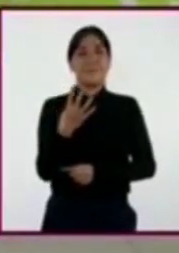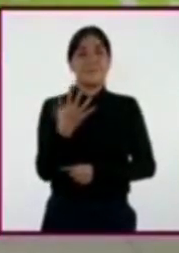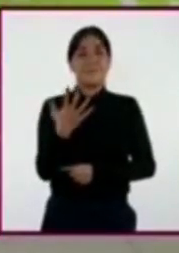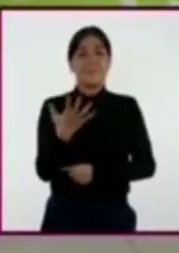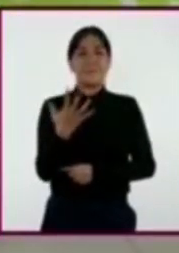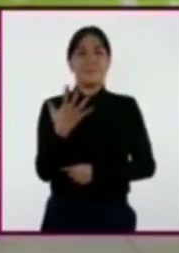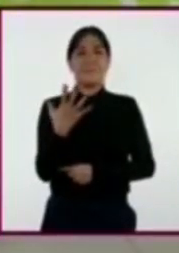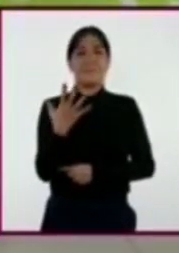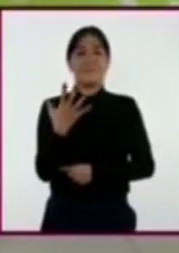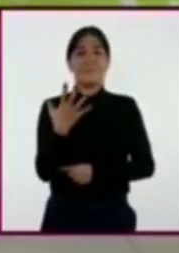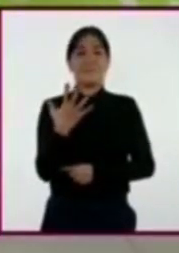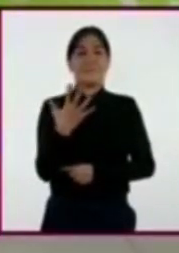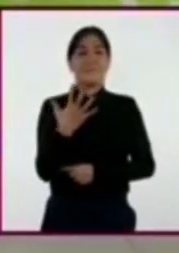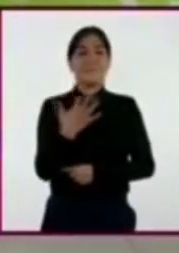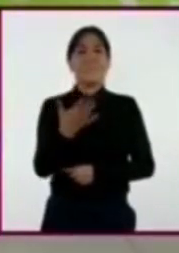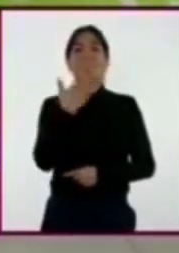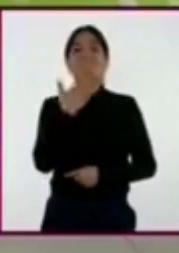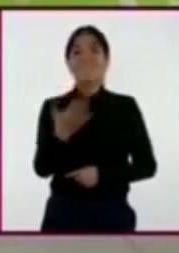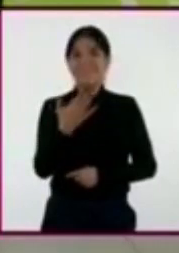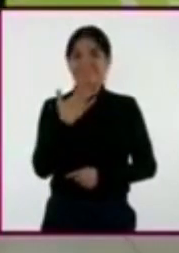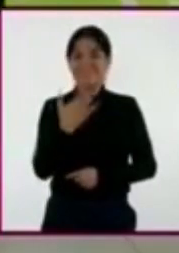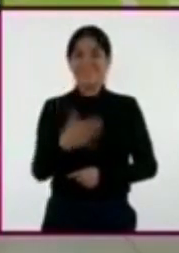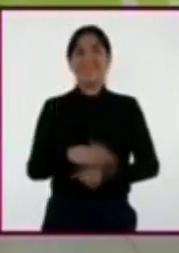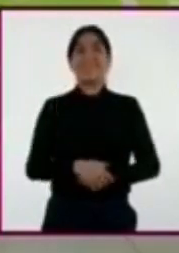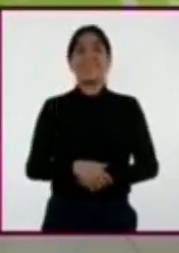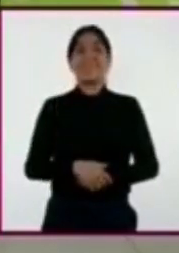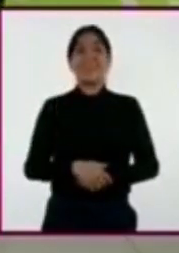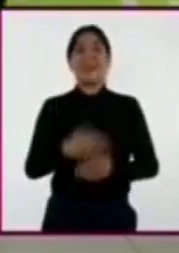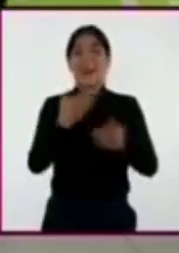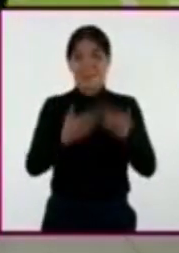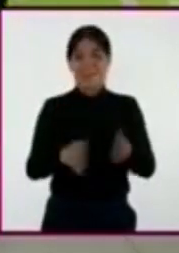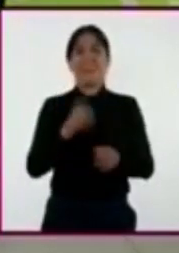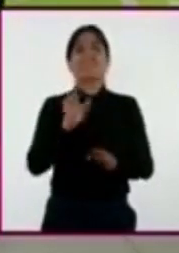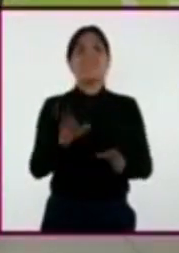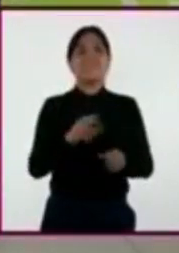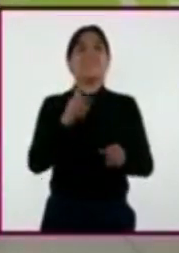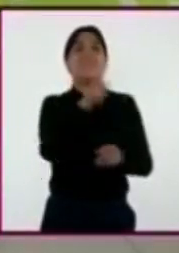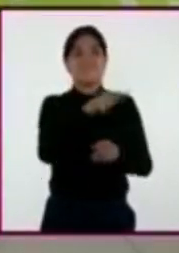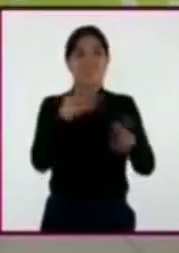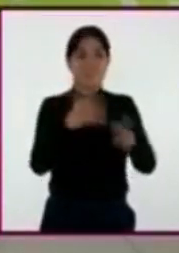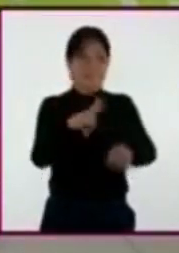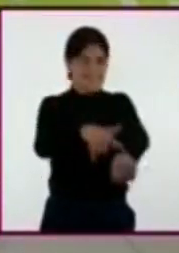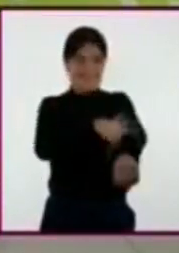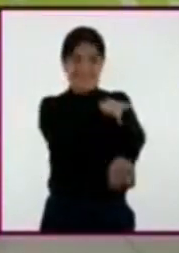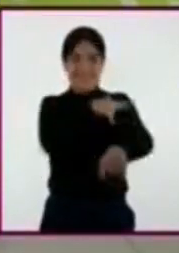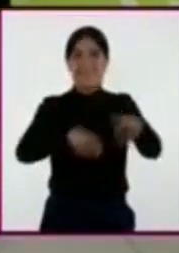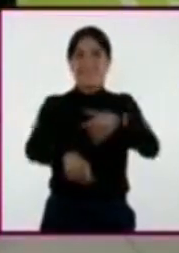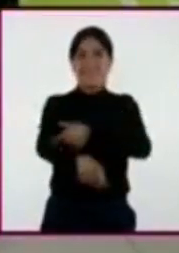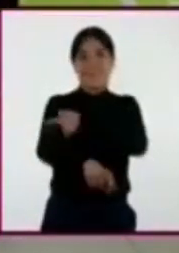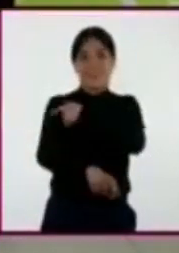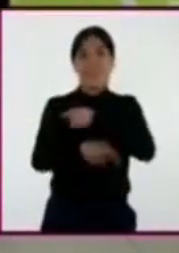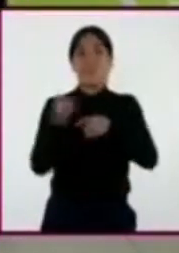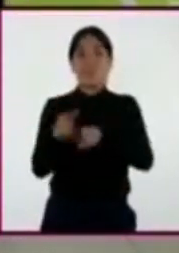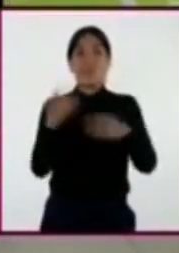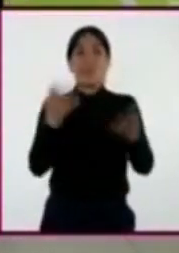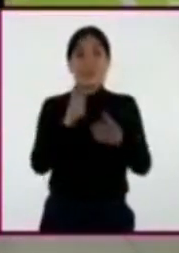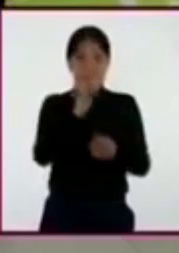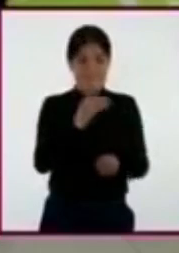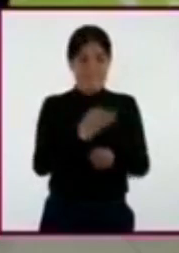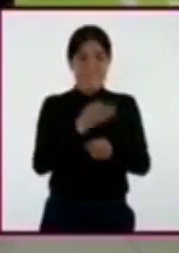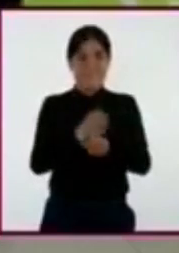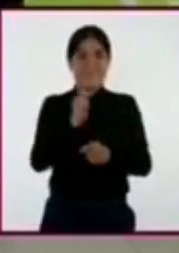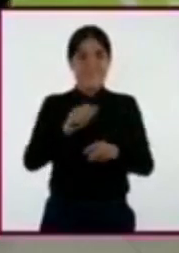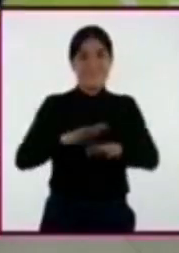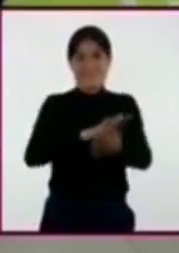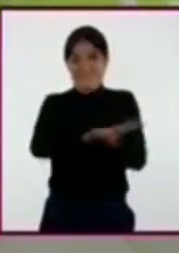y 5. Muy bien. Ahora sí, les entrego una calceta larga. La van a colocar en el piso.